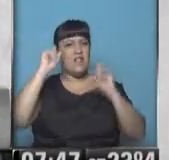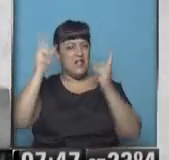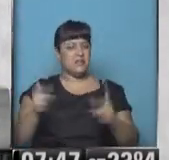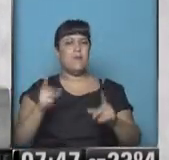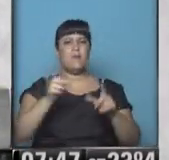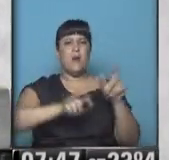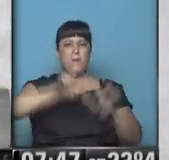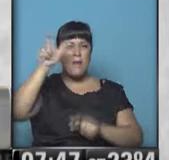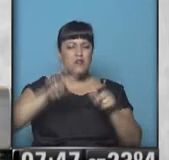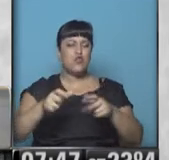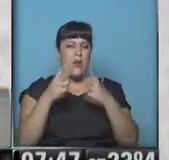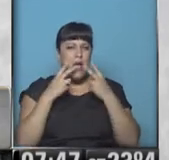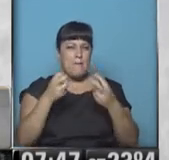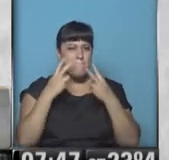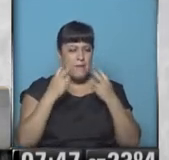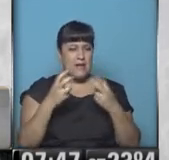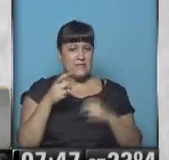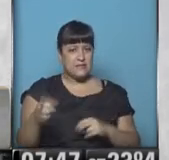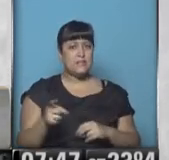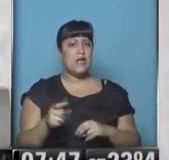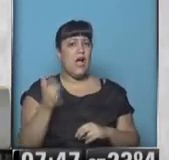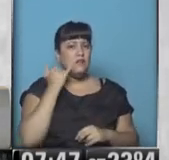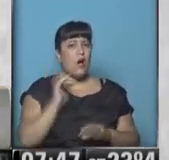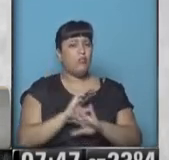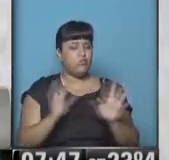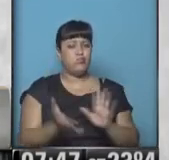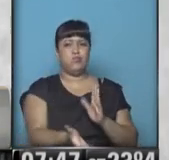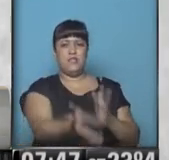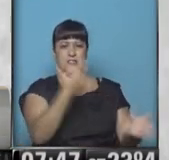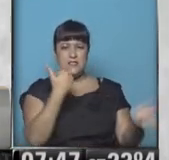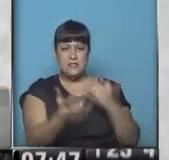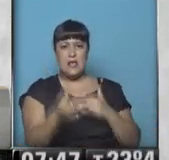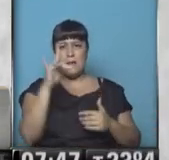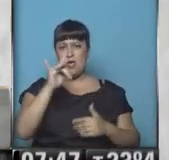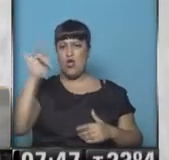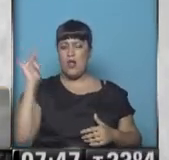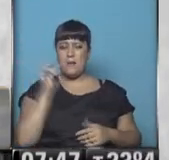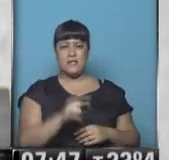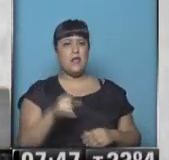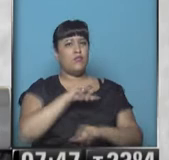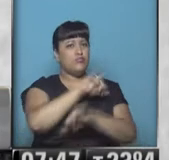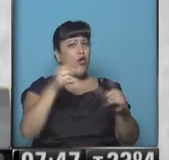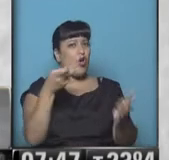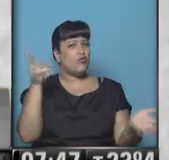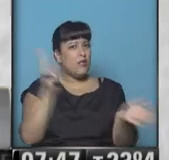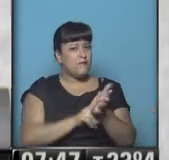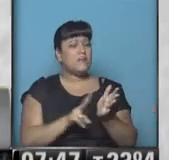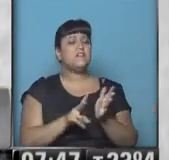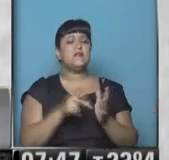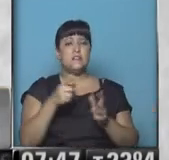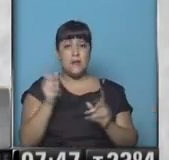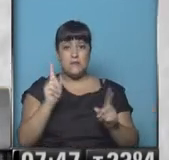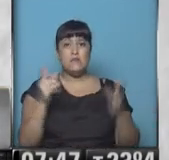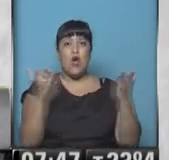de antropología forense que ya trabajó en la exhumación del cuerpo realizado el miércoles pasado retiramos se busca a través de